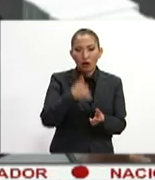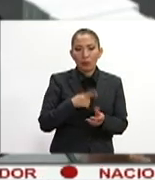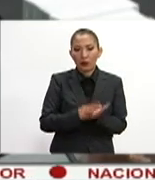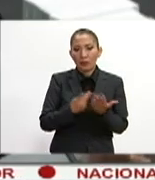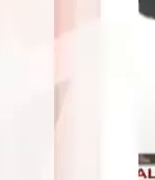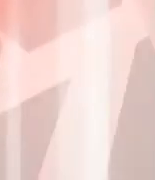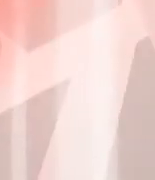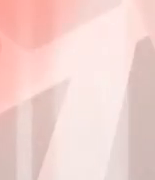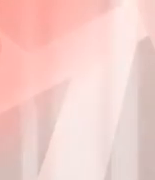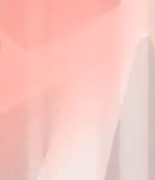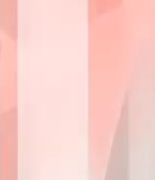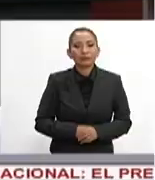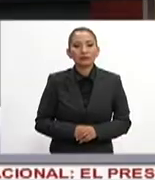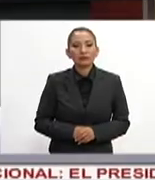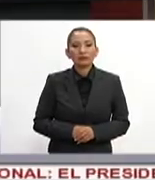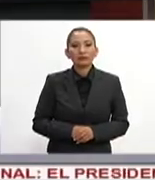sociales.